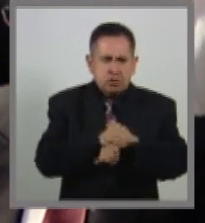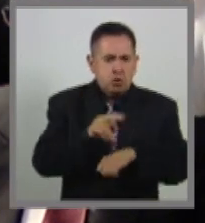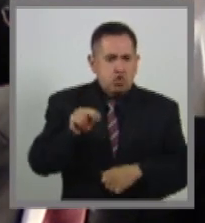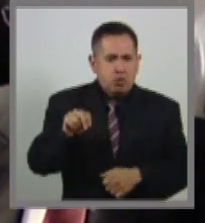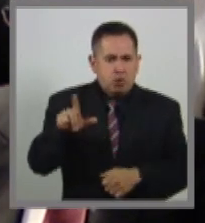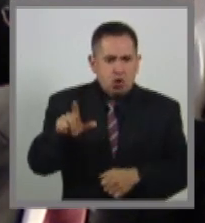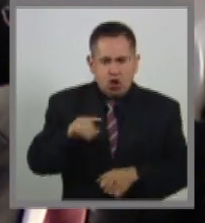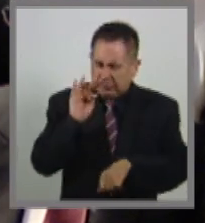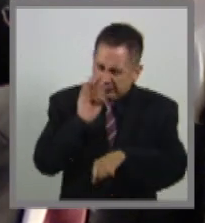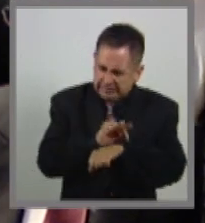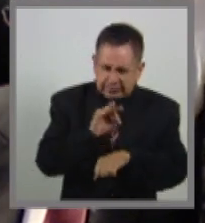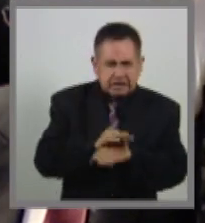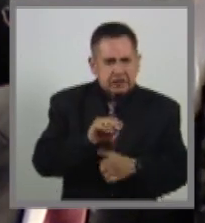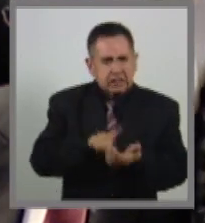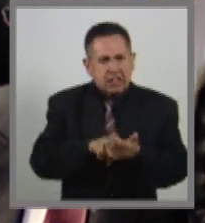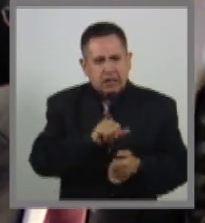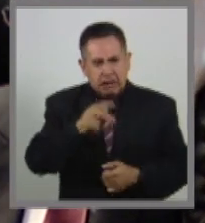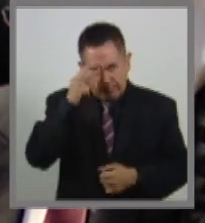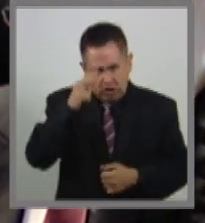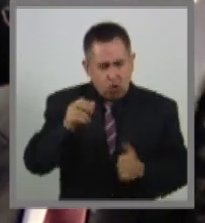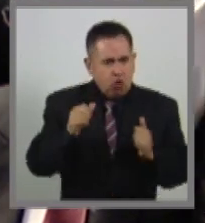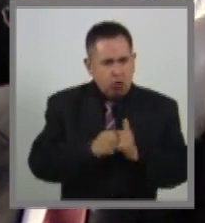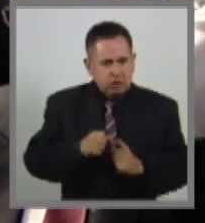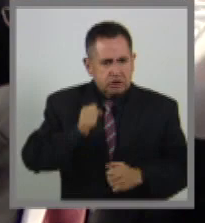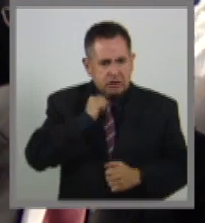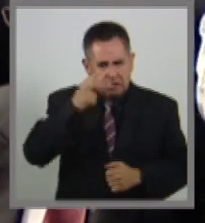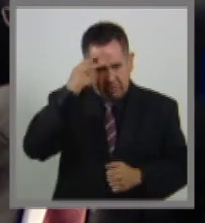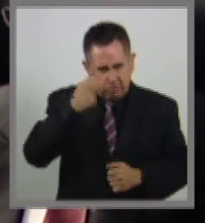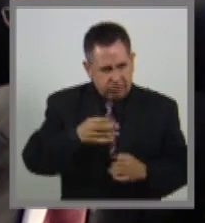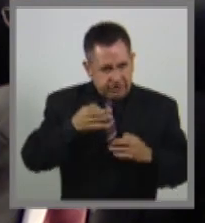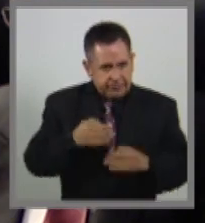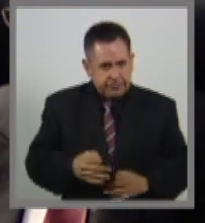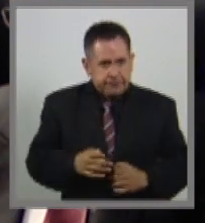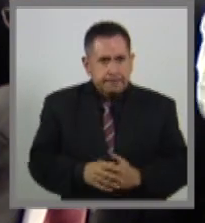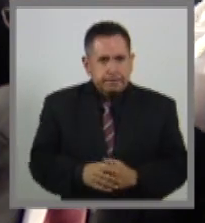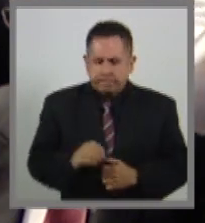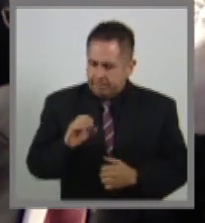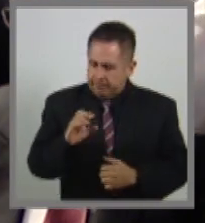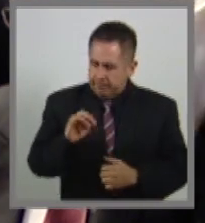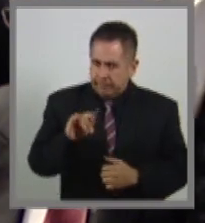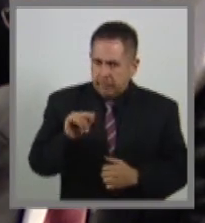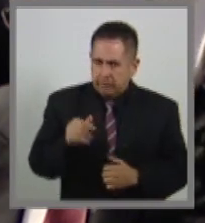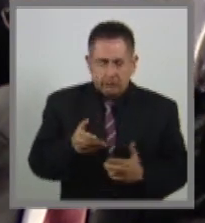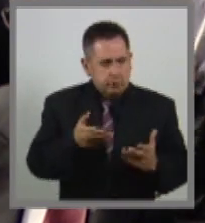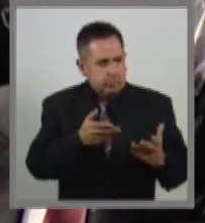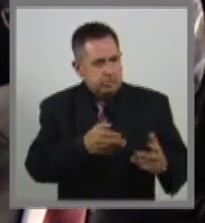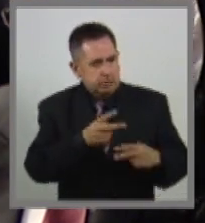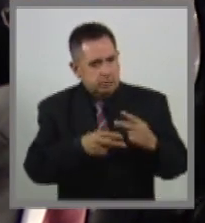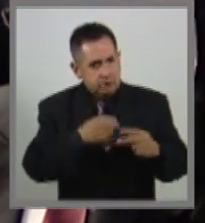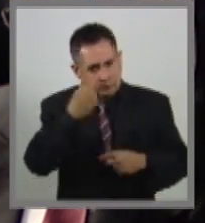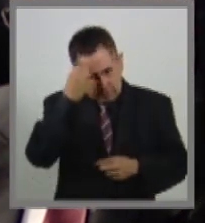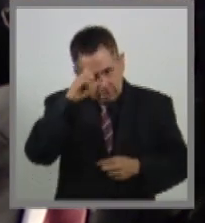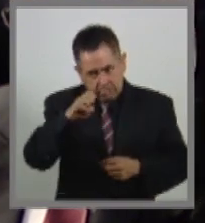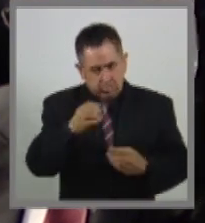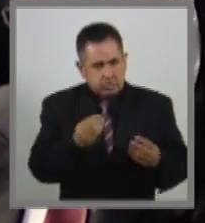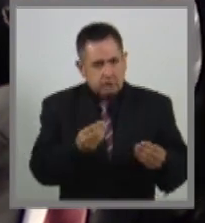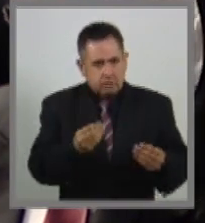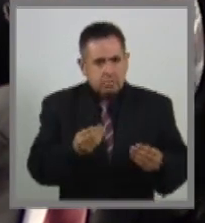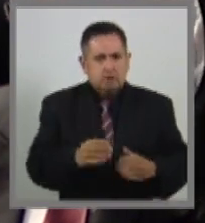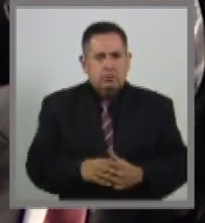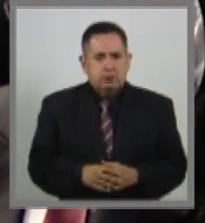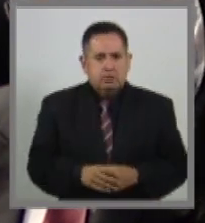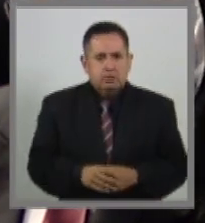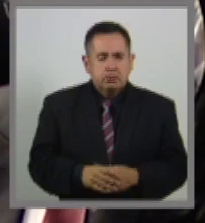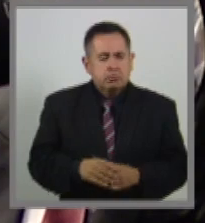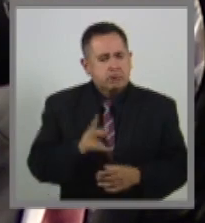León, con México y con el Senado de la República. Cristina, te vamos a extrañar mucho, pero